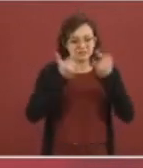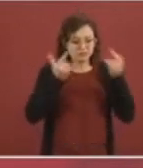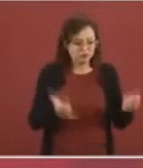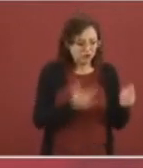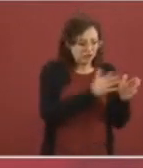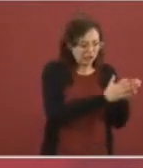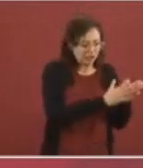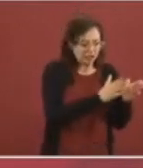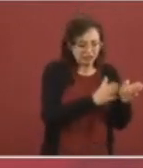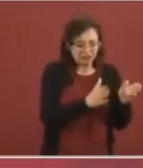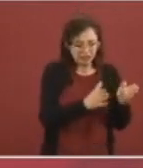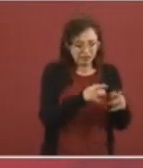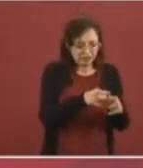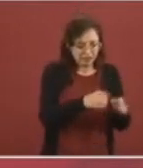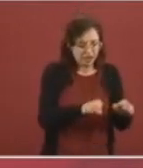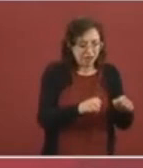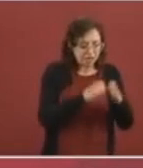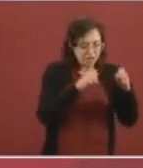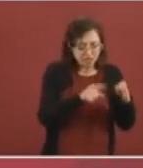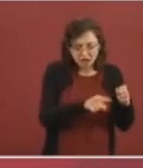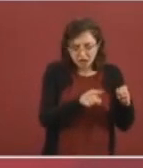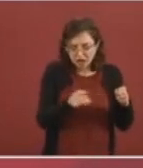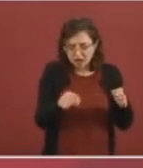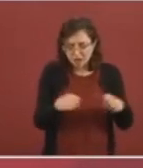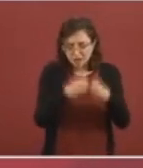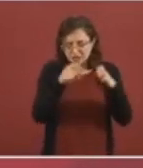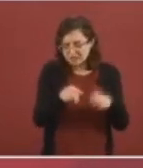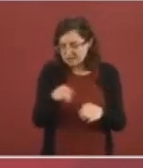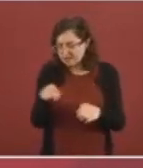es cuando se han aprovechado más.